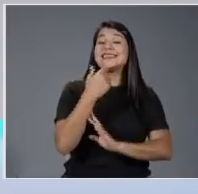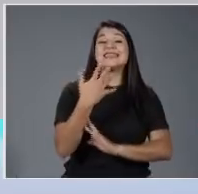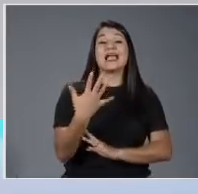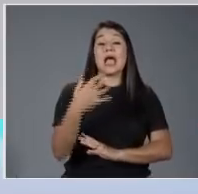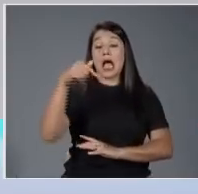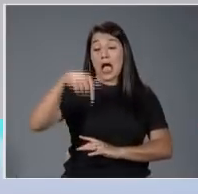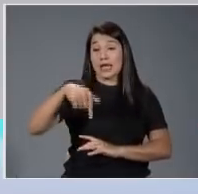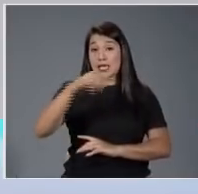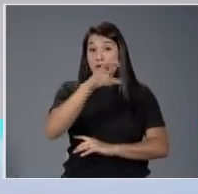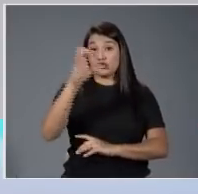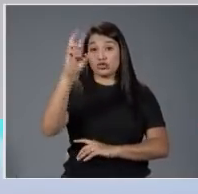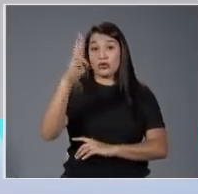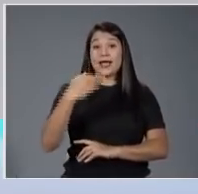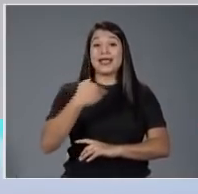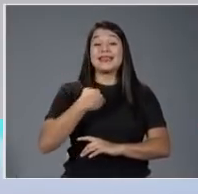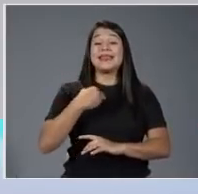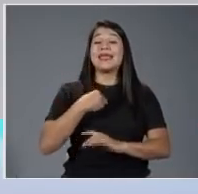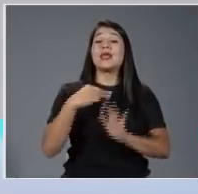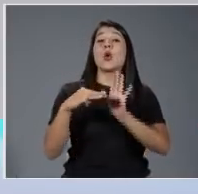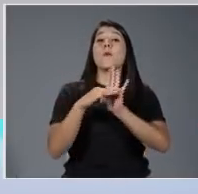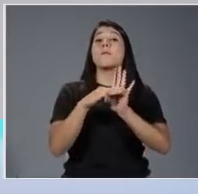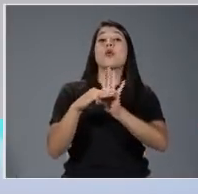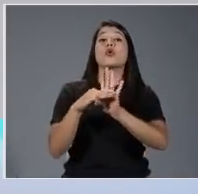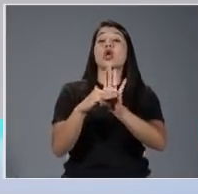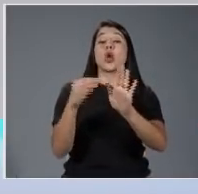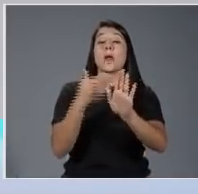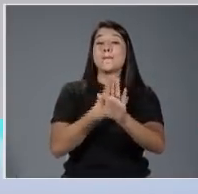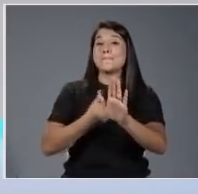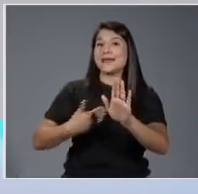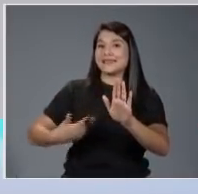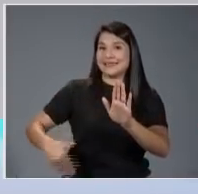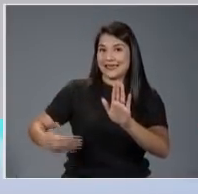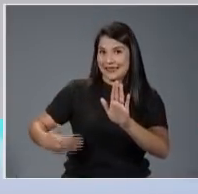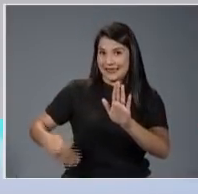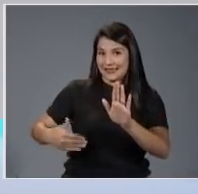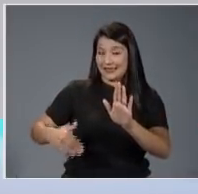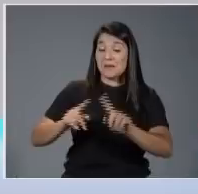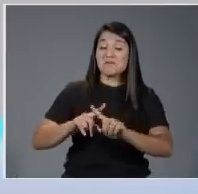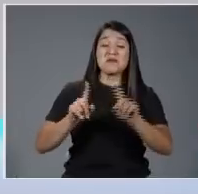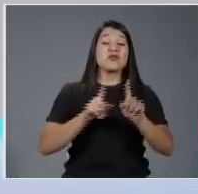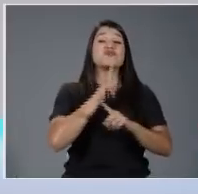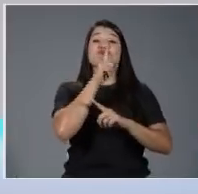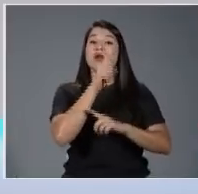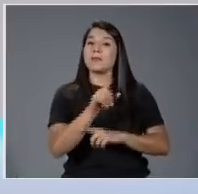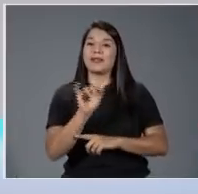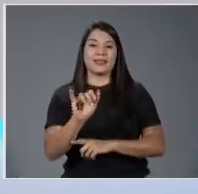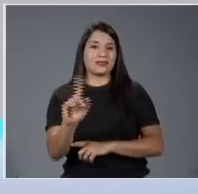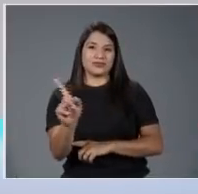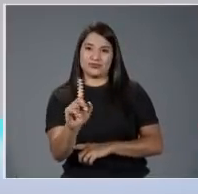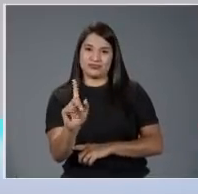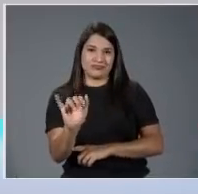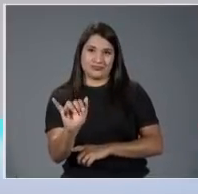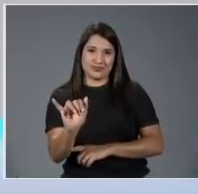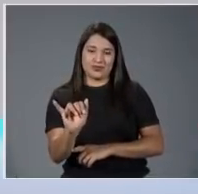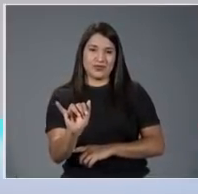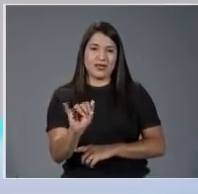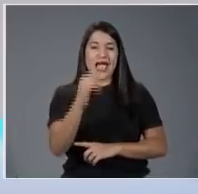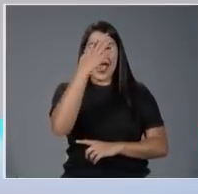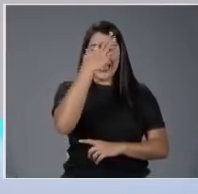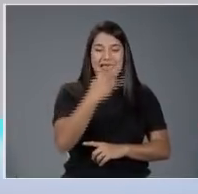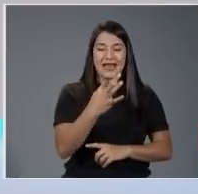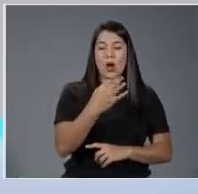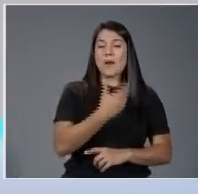un modelo presidencialista de gobierno, bueno, la realidad es que eso no está funcionando. Creo que Carlos